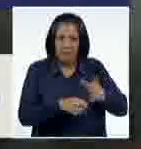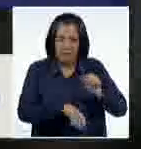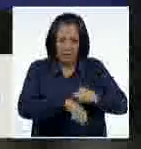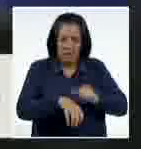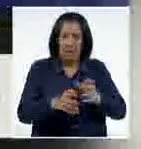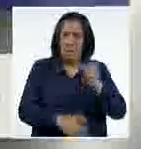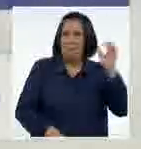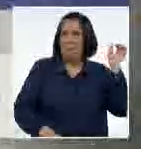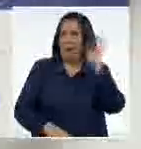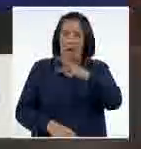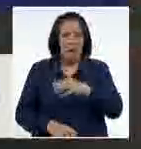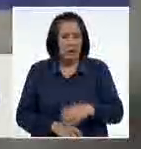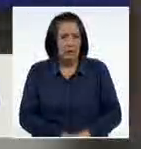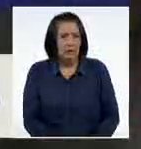Urresti.